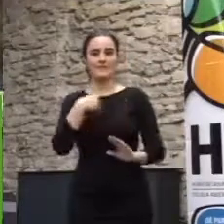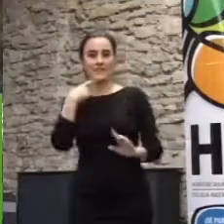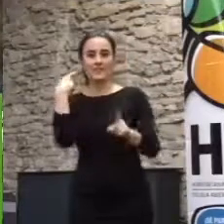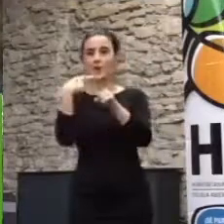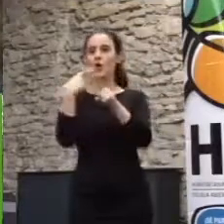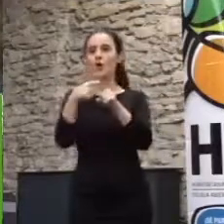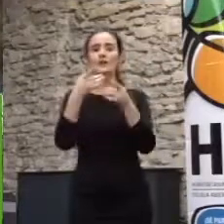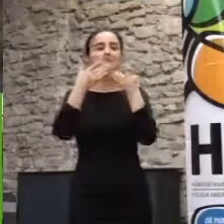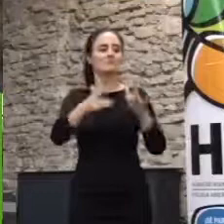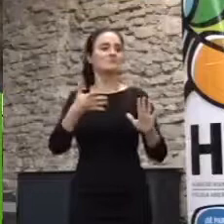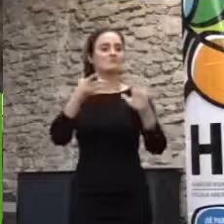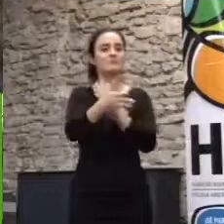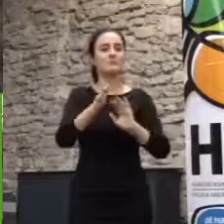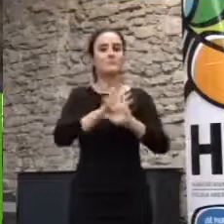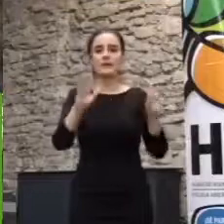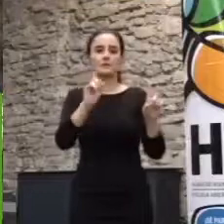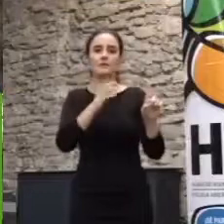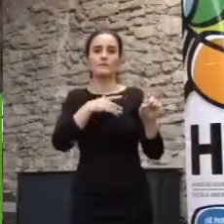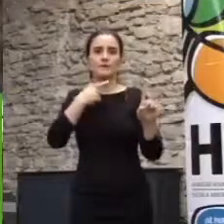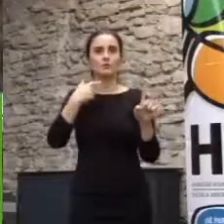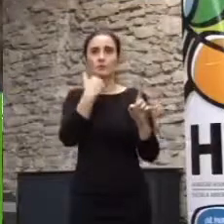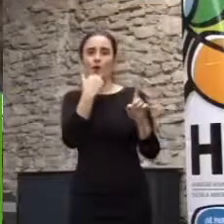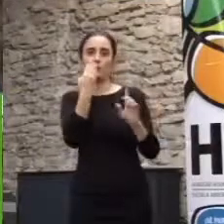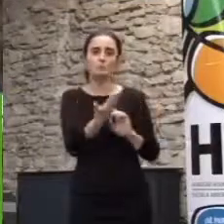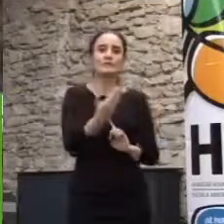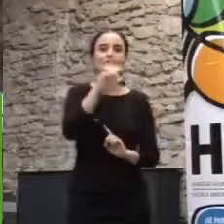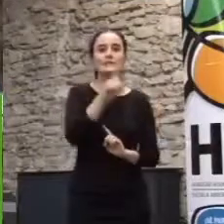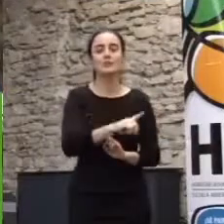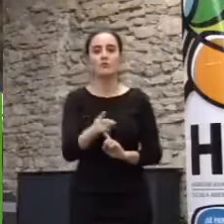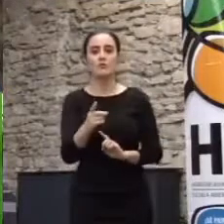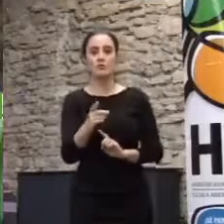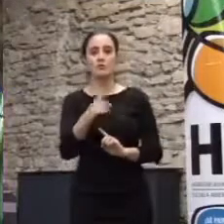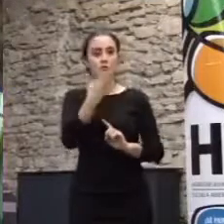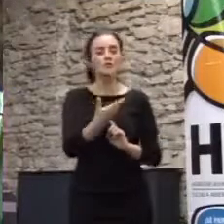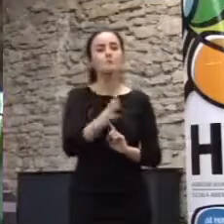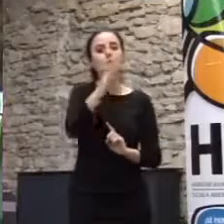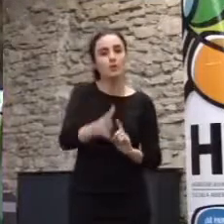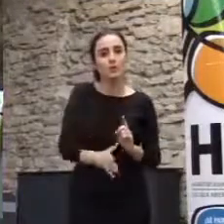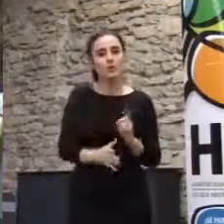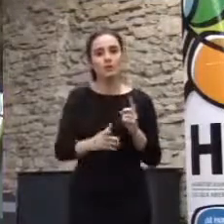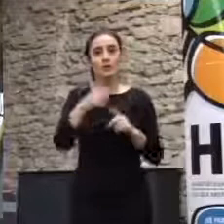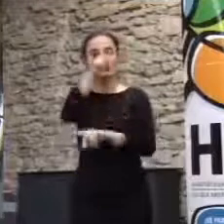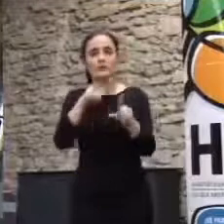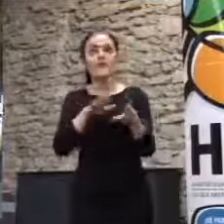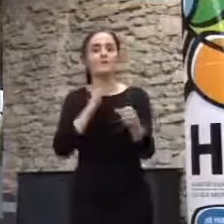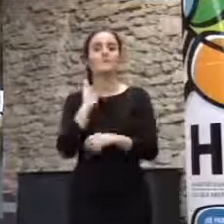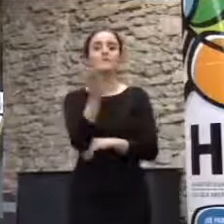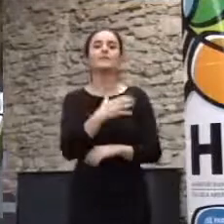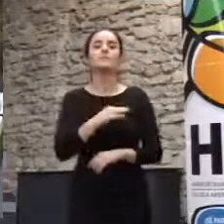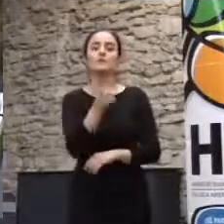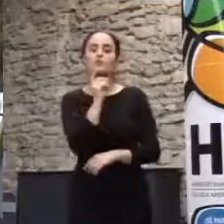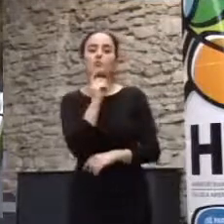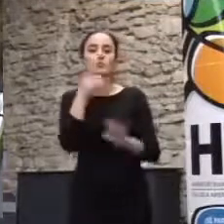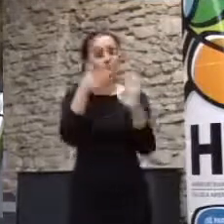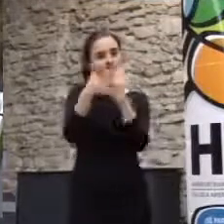hechos. Les vamos a pedir que nos digan si es importante. ¿Cómo de importante es? ¿Por qué es importante? ¿Cómo puede afectar a la gente? ¿Cómo, bueno?